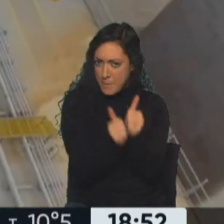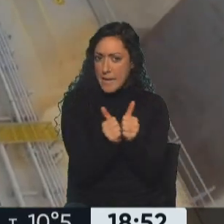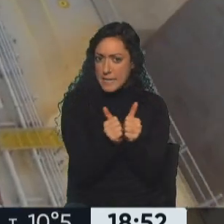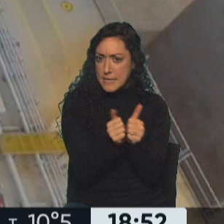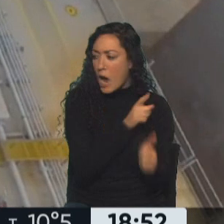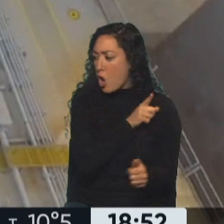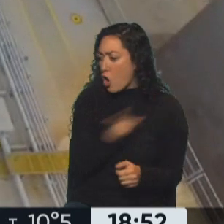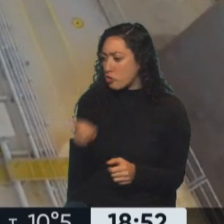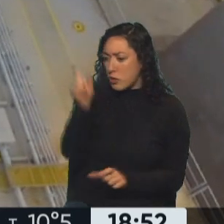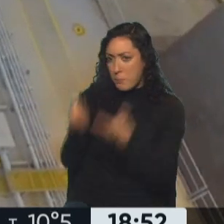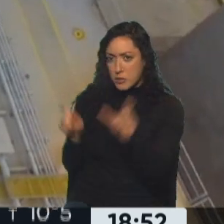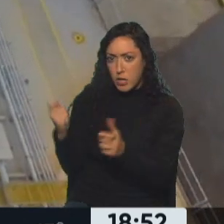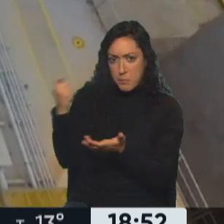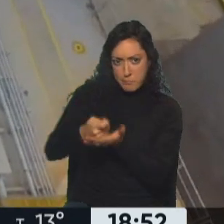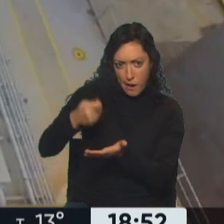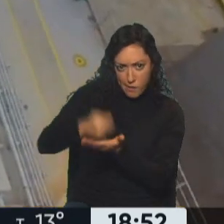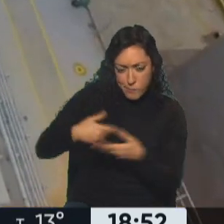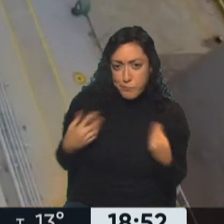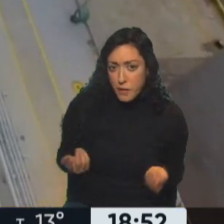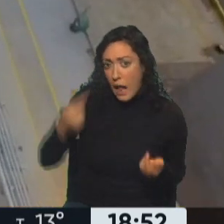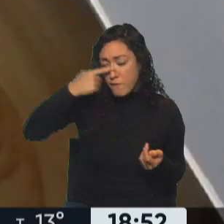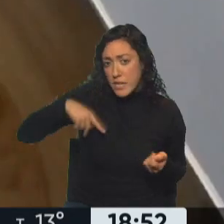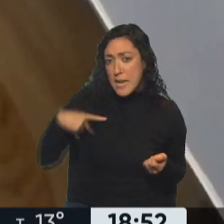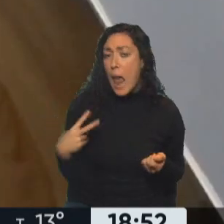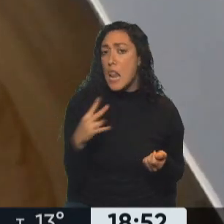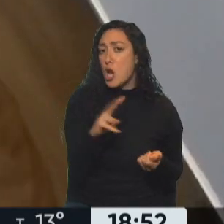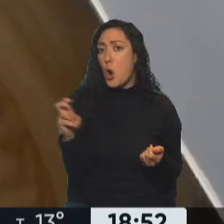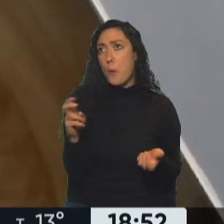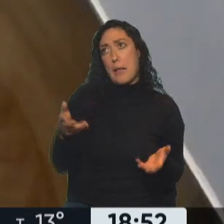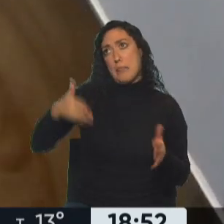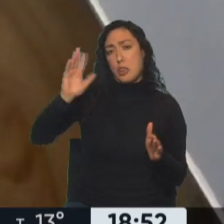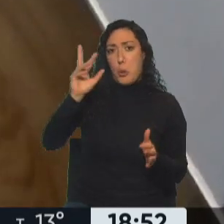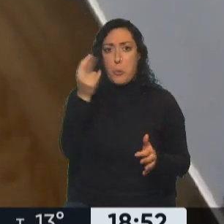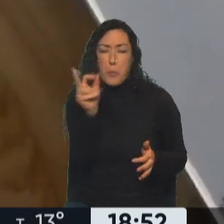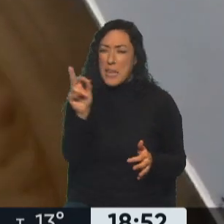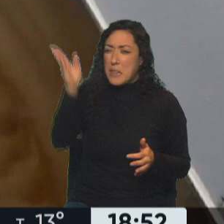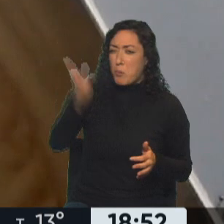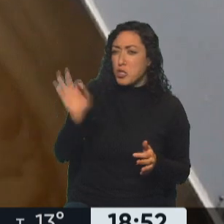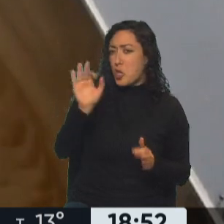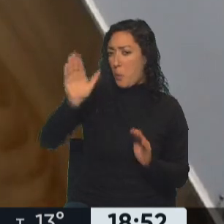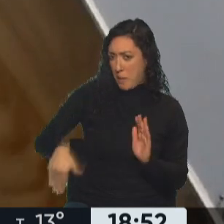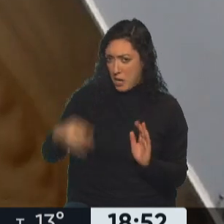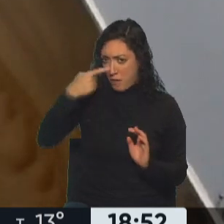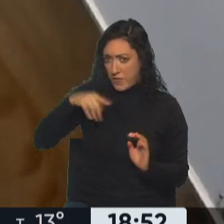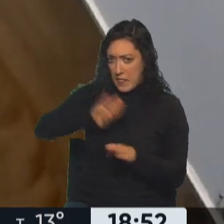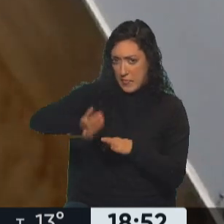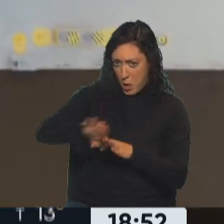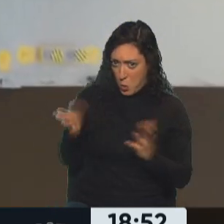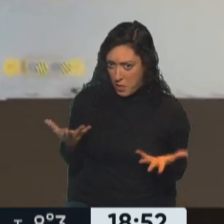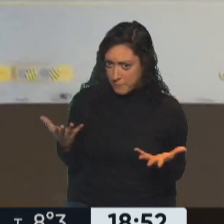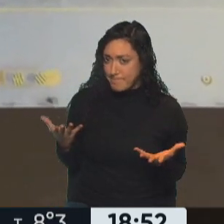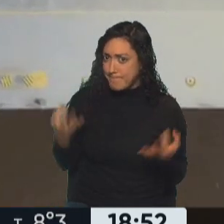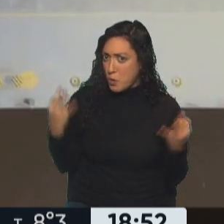perjuicio de los acreedores. Ajá. Y van a terminar cobrando probablemente el 20% o menos de lo que les deben. Ante